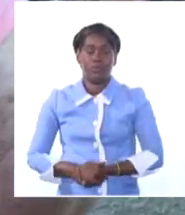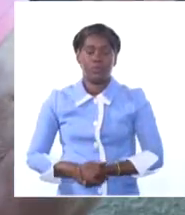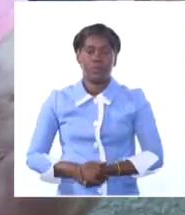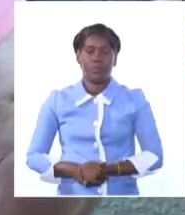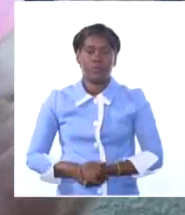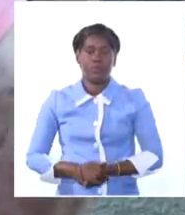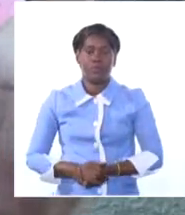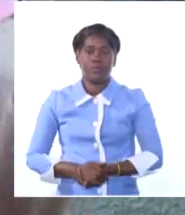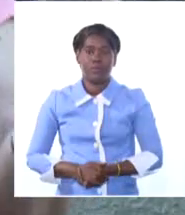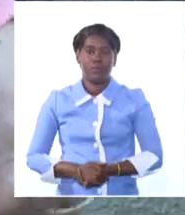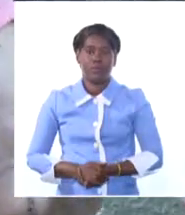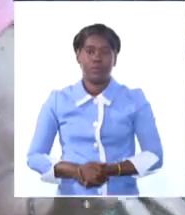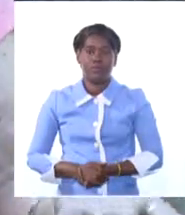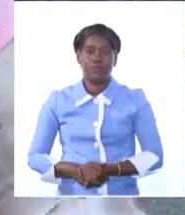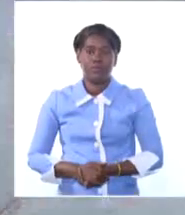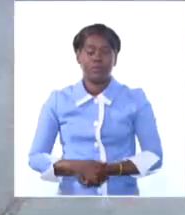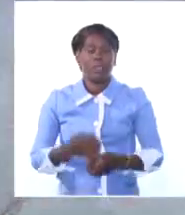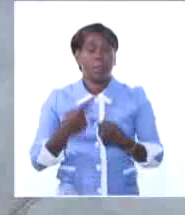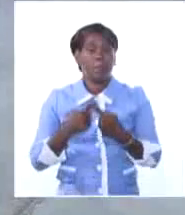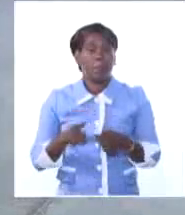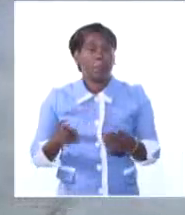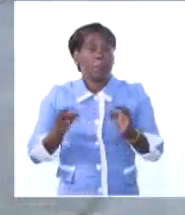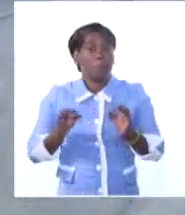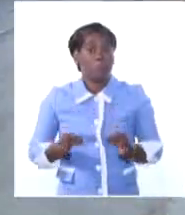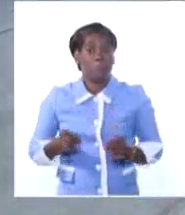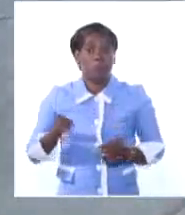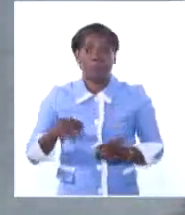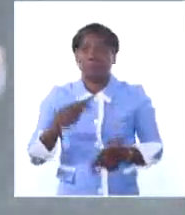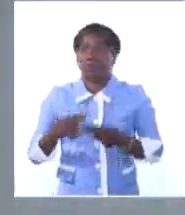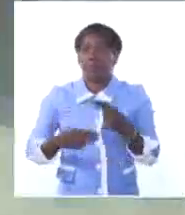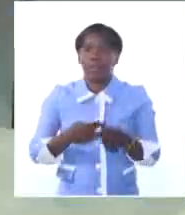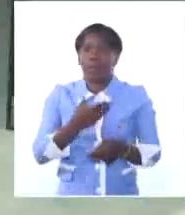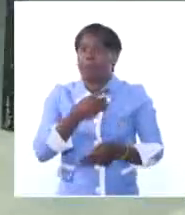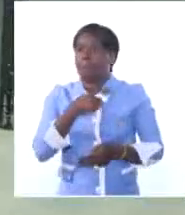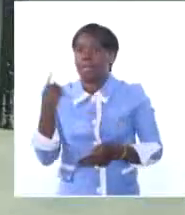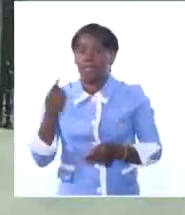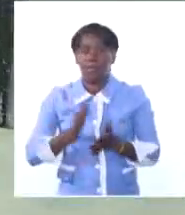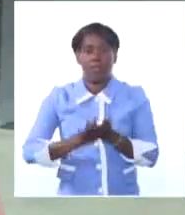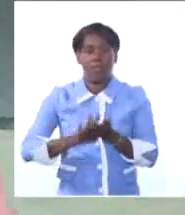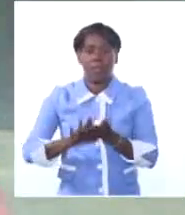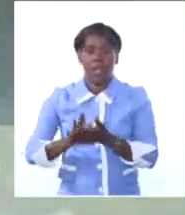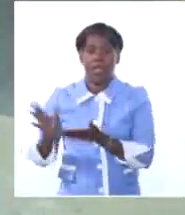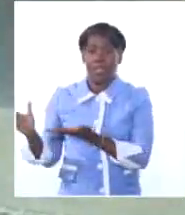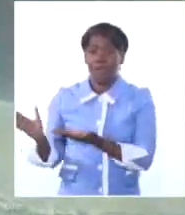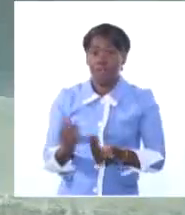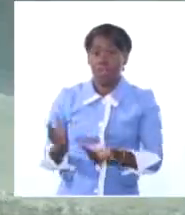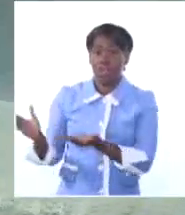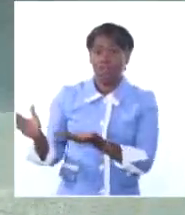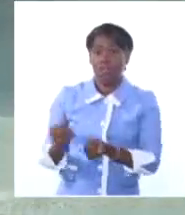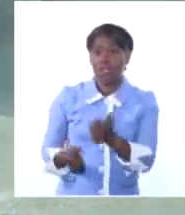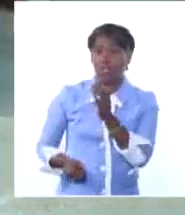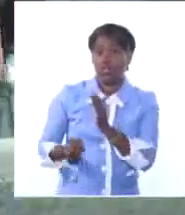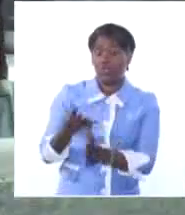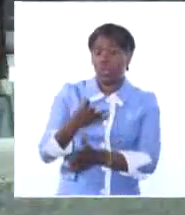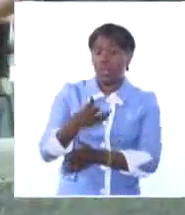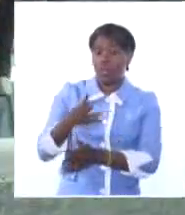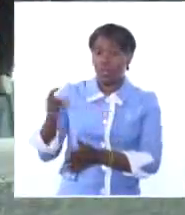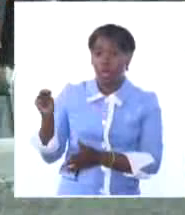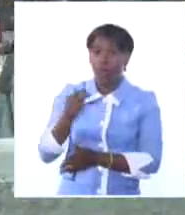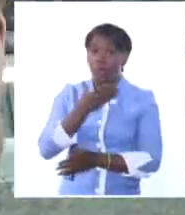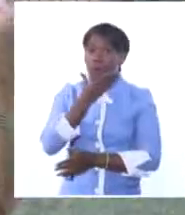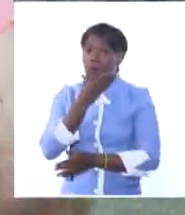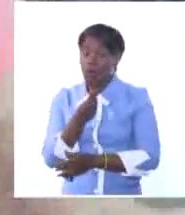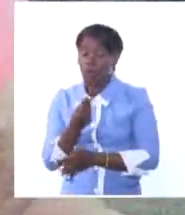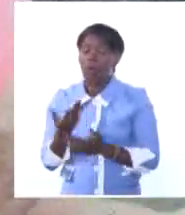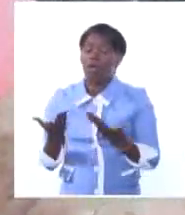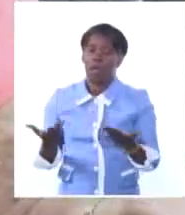Y de ahí no se perdían los jóvenes. Entonces vas viendo, ahí puedes ver